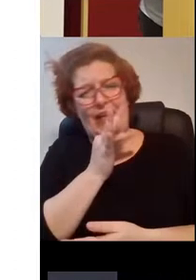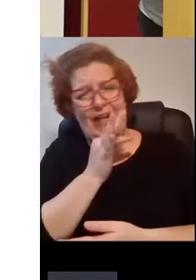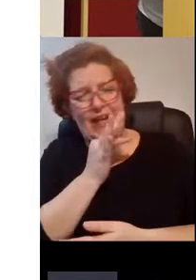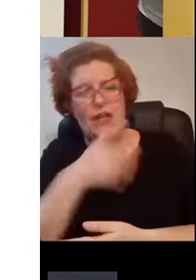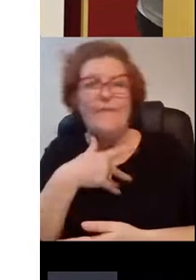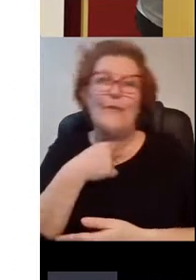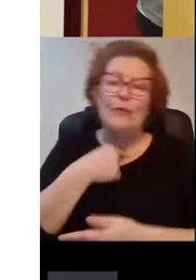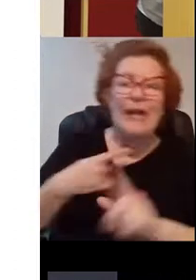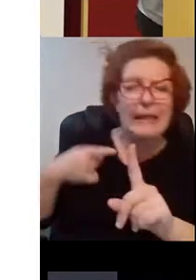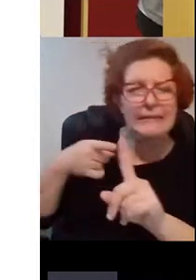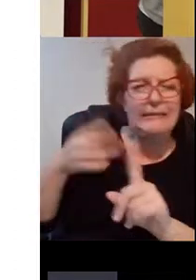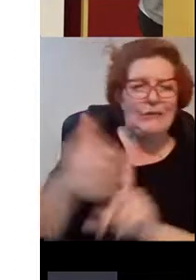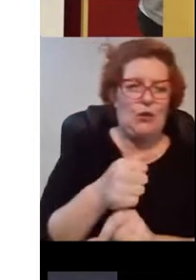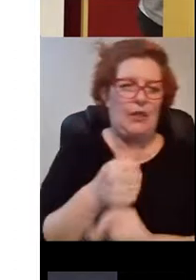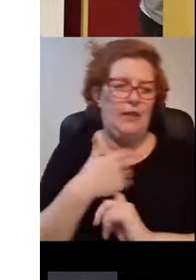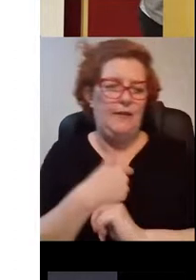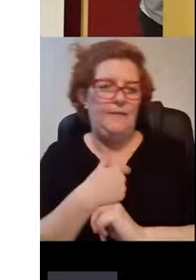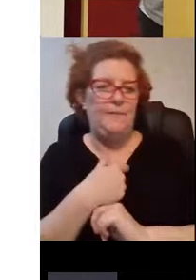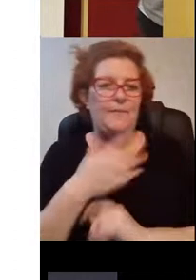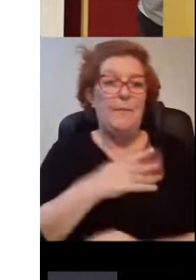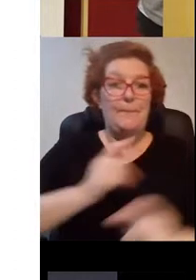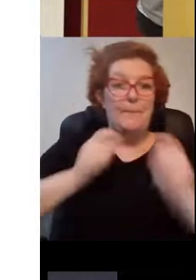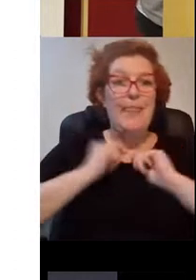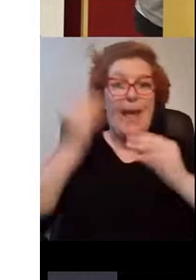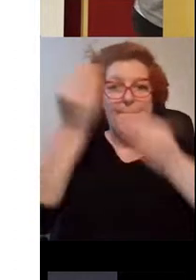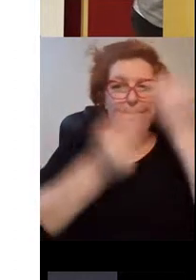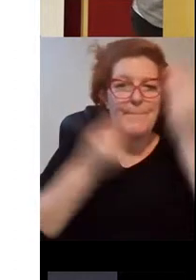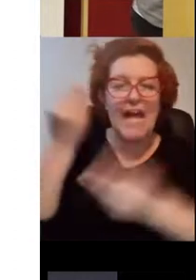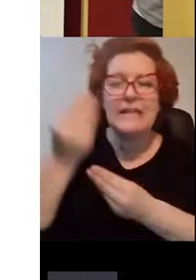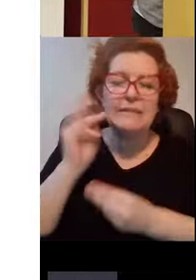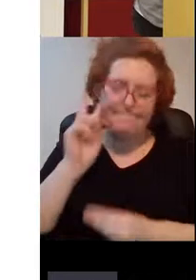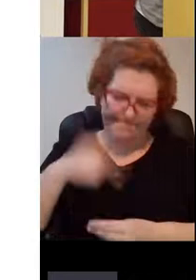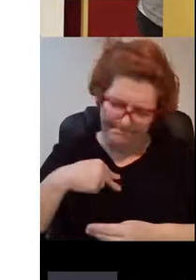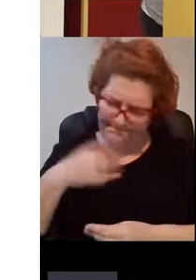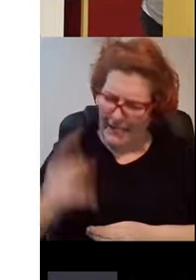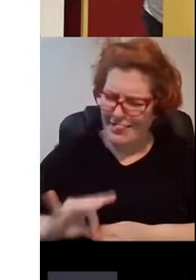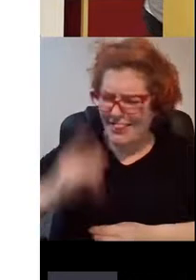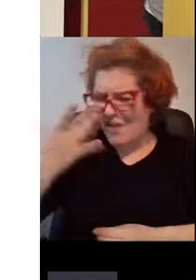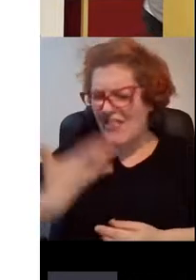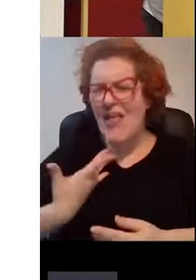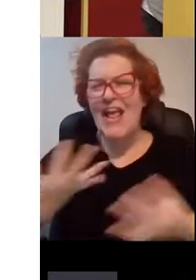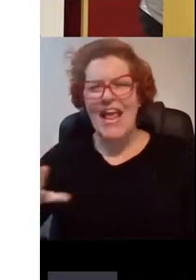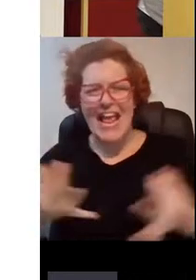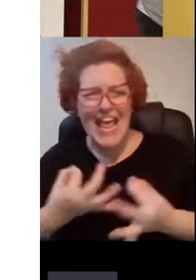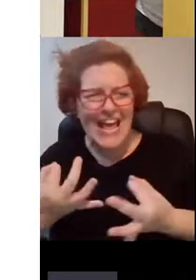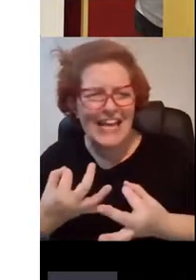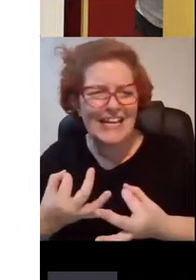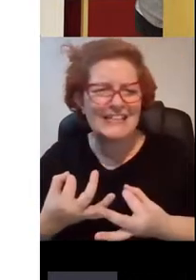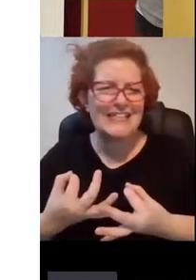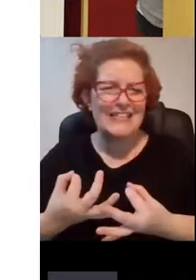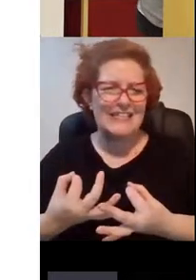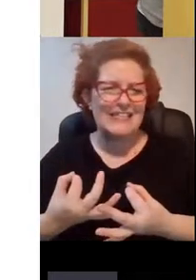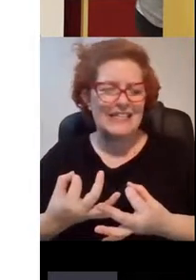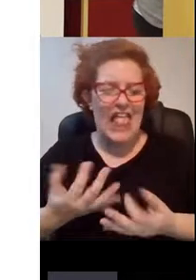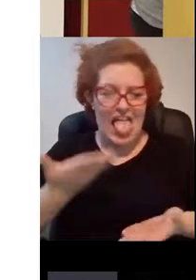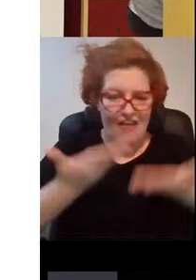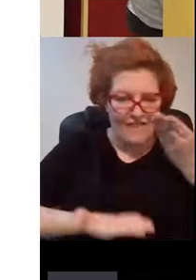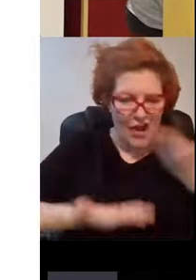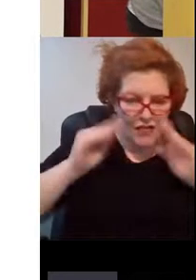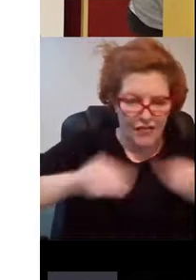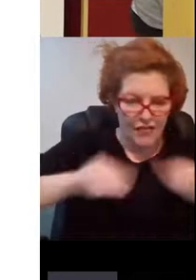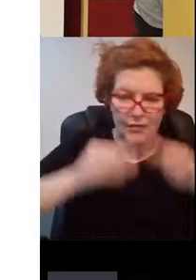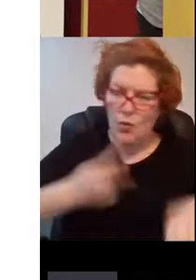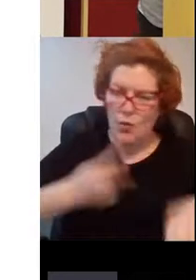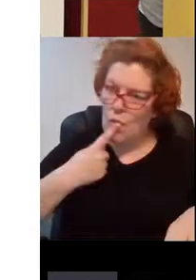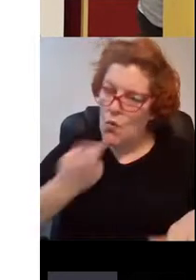gustaría conseguir. Me ha hecho pensar en qué es la innovación, en el alcance de la evaluación formativa, lo difícil que resulta medir